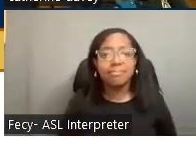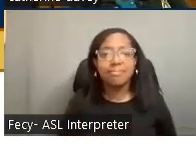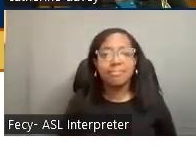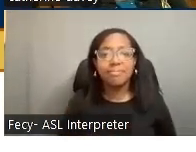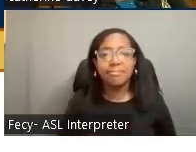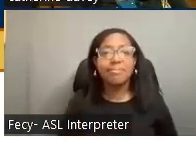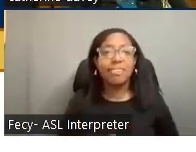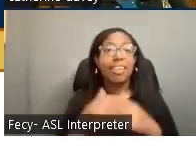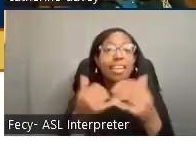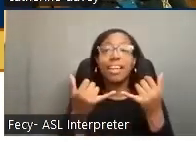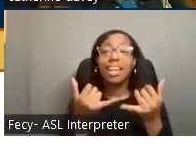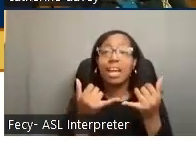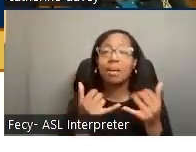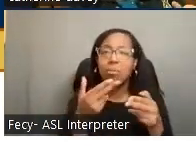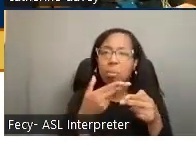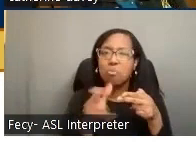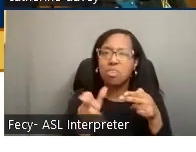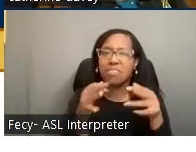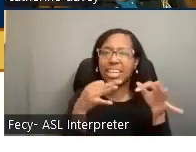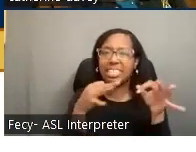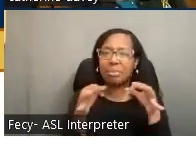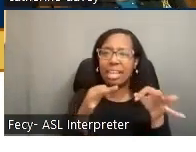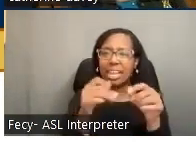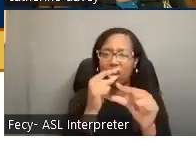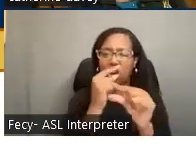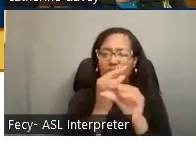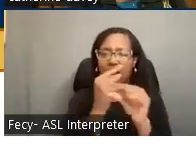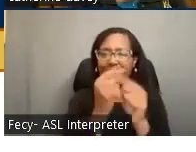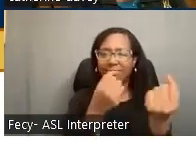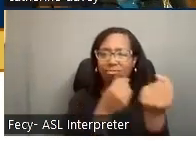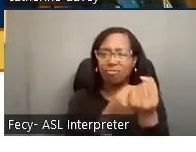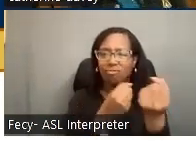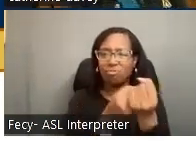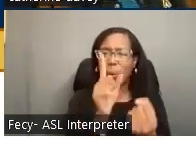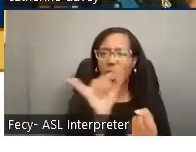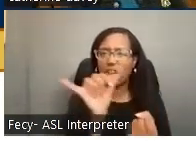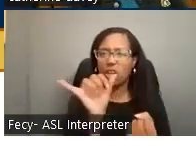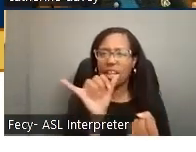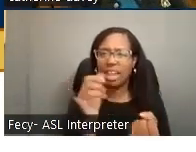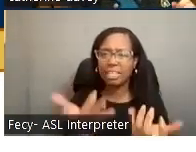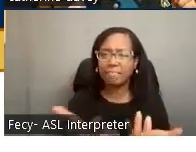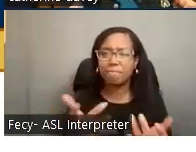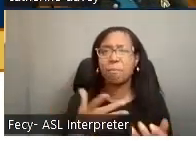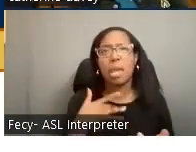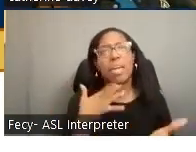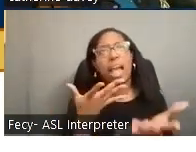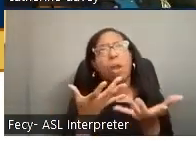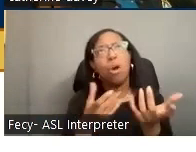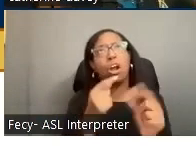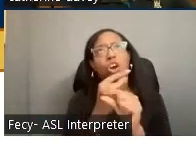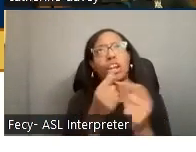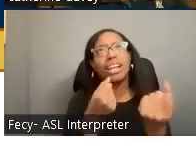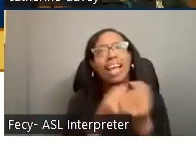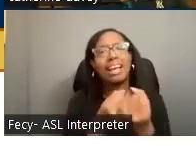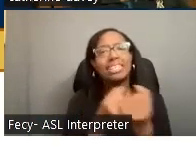Bueno, quería darles un vistazo acerca de la abogacía tutelar luce.